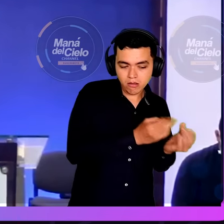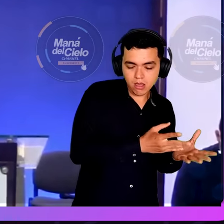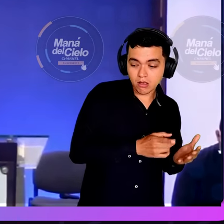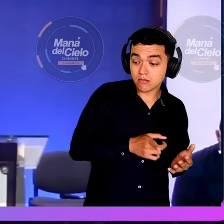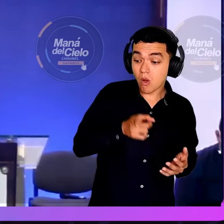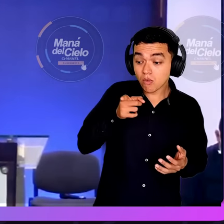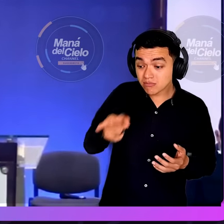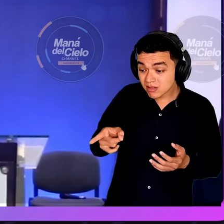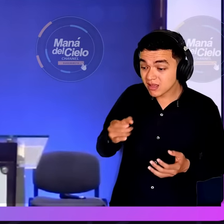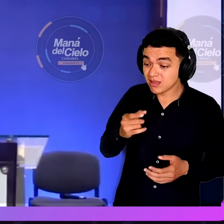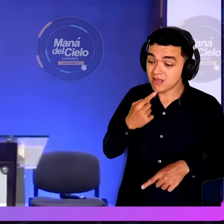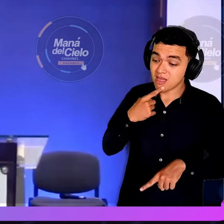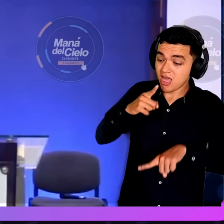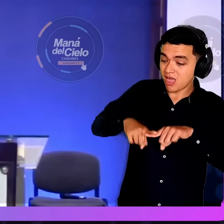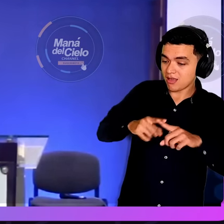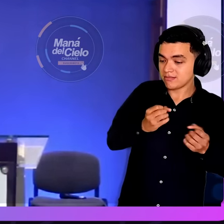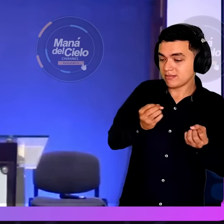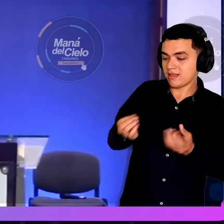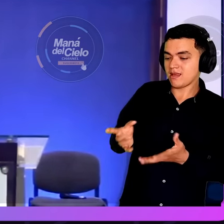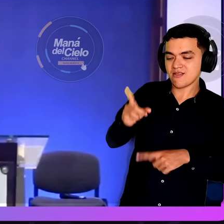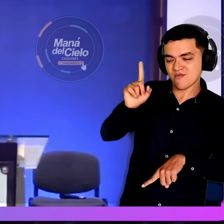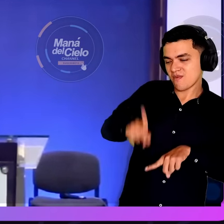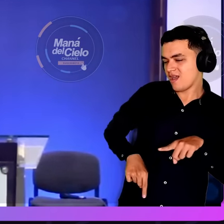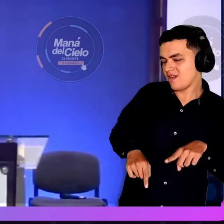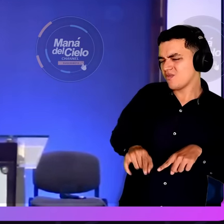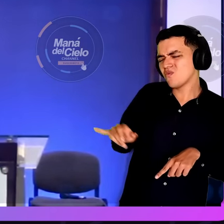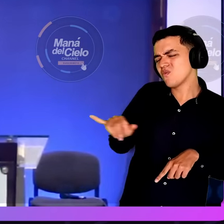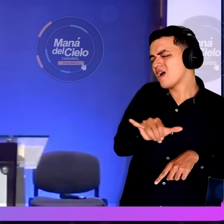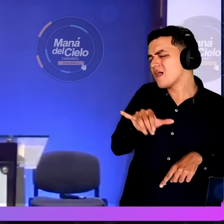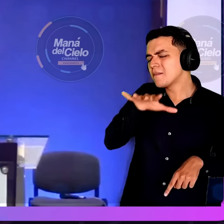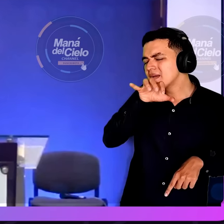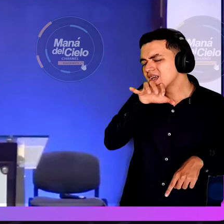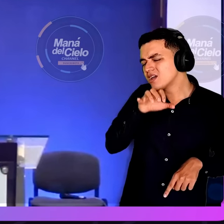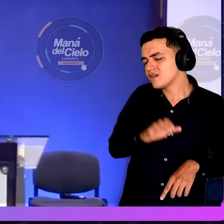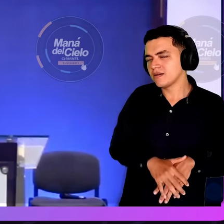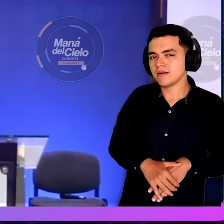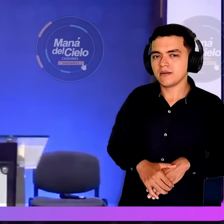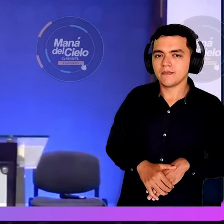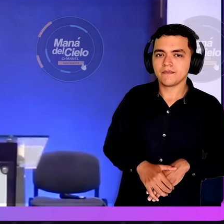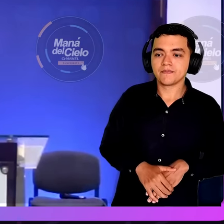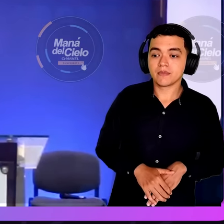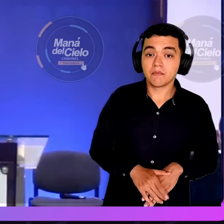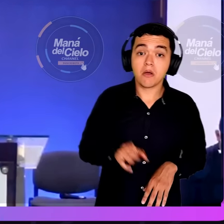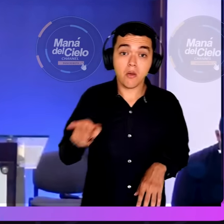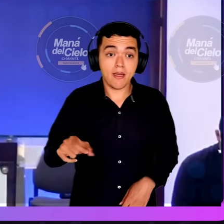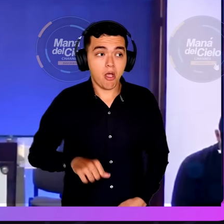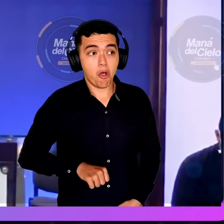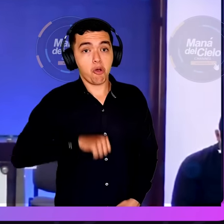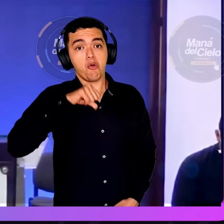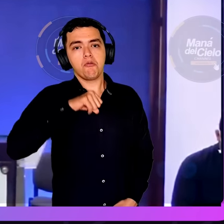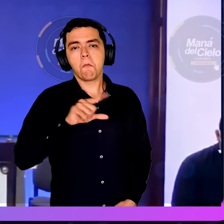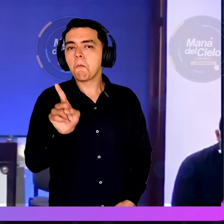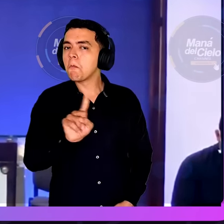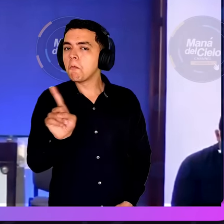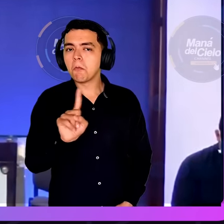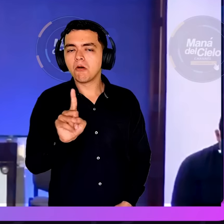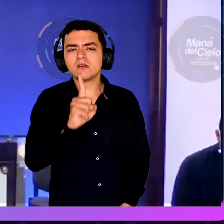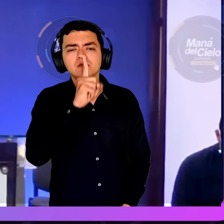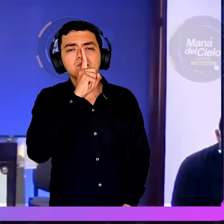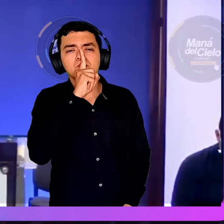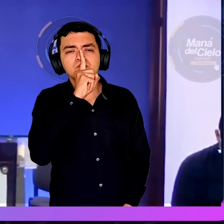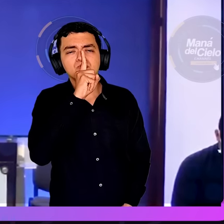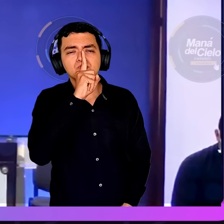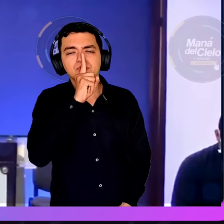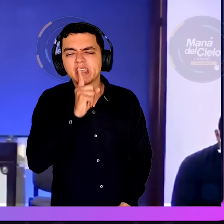Mujer, yo no le puedo dar el pan de los hijos a los perrillos. Si esa mujer hubiera sacado su cultura,